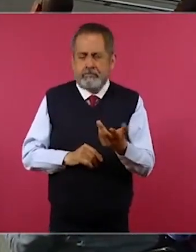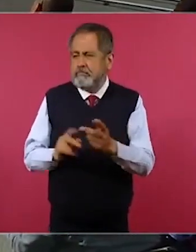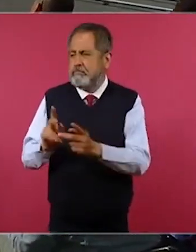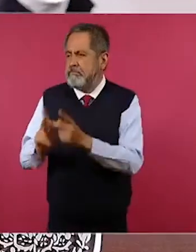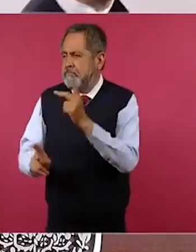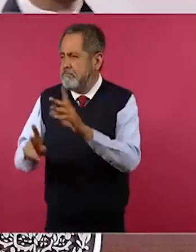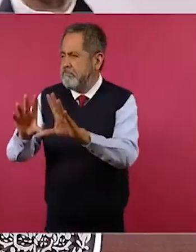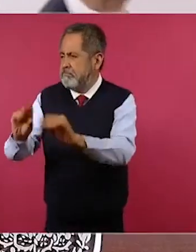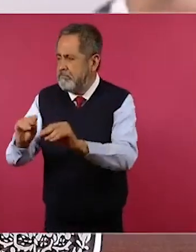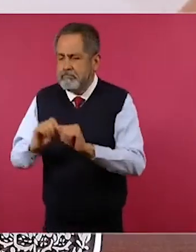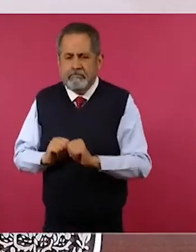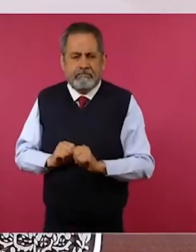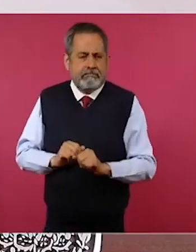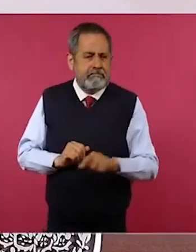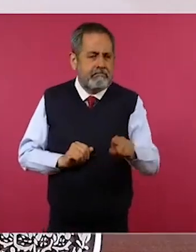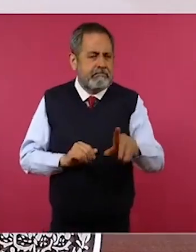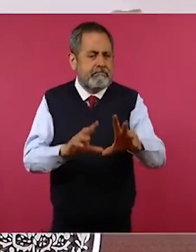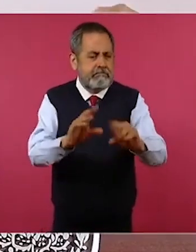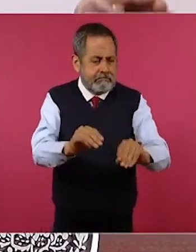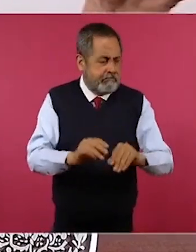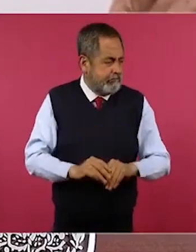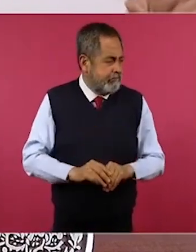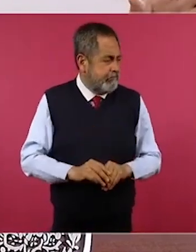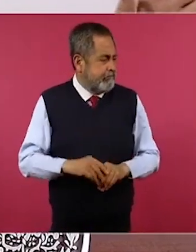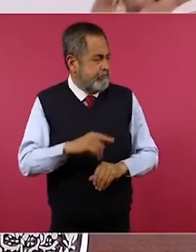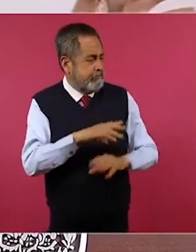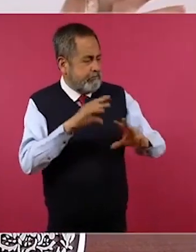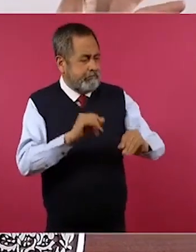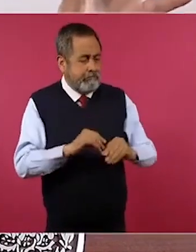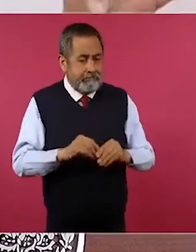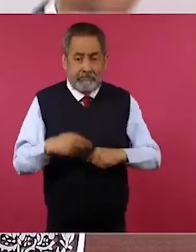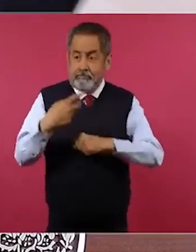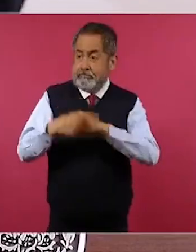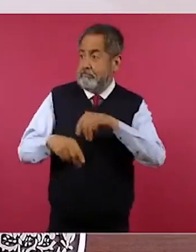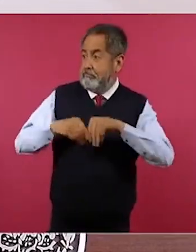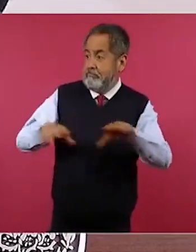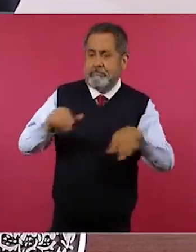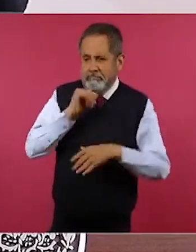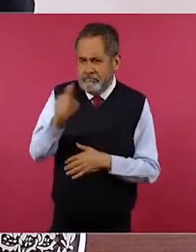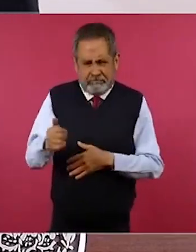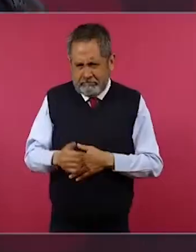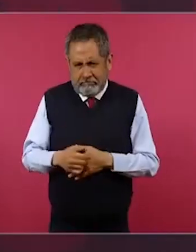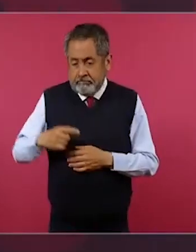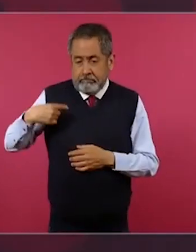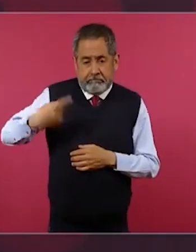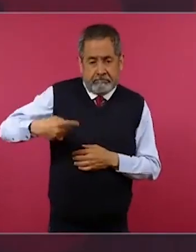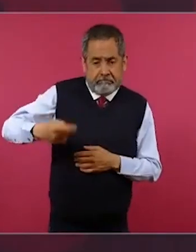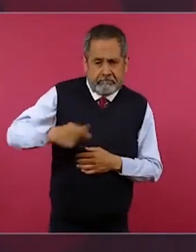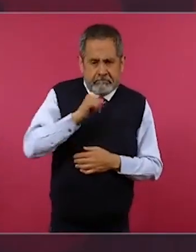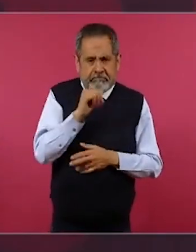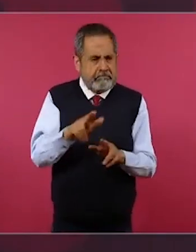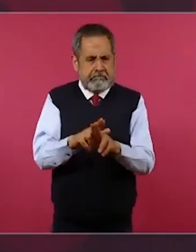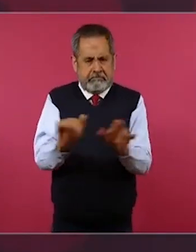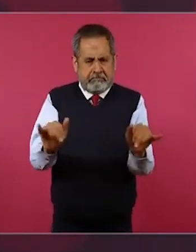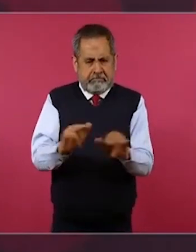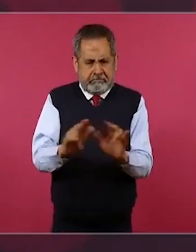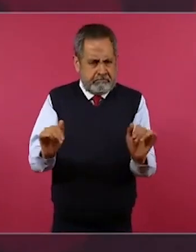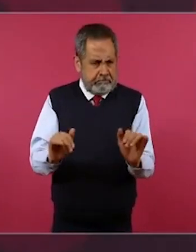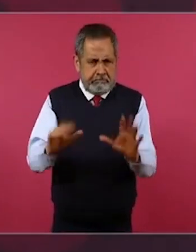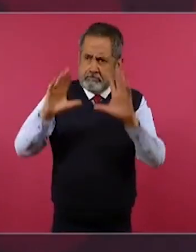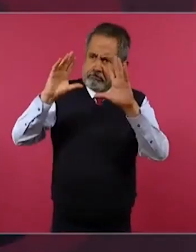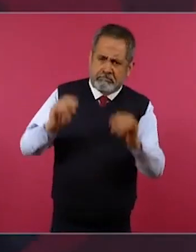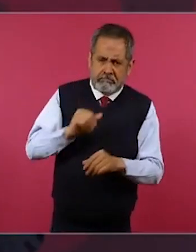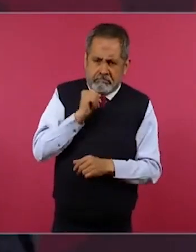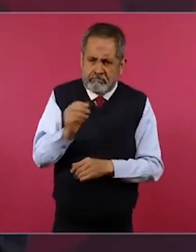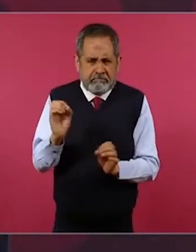parciales, ¿no?, que no dañaron, pero no volvió a haber ni uno solo. Pero